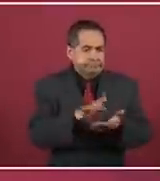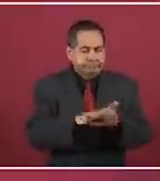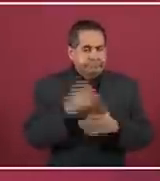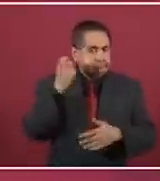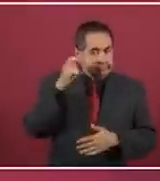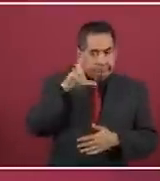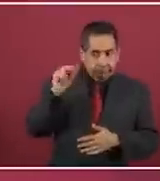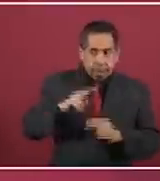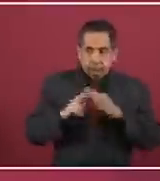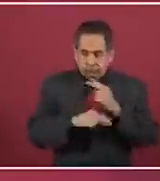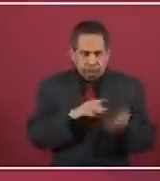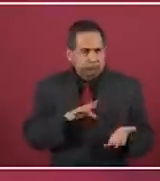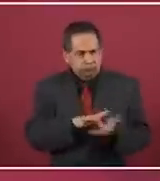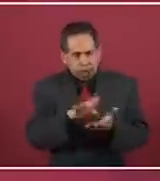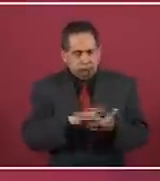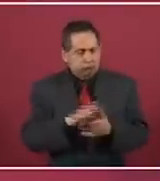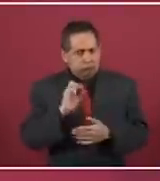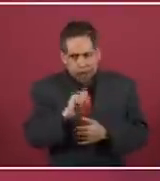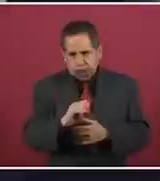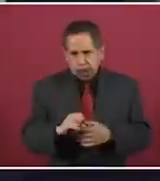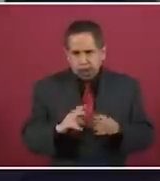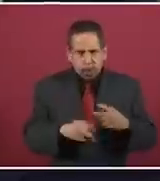Roo,